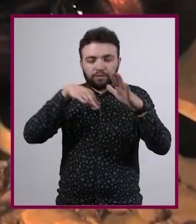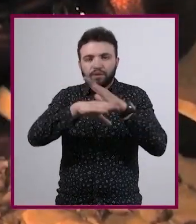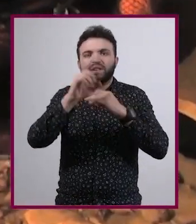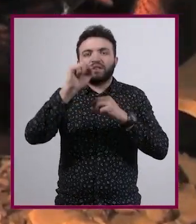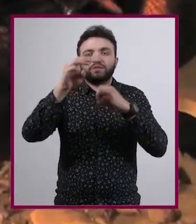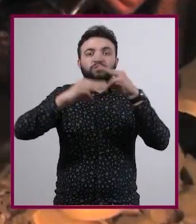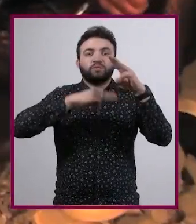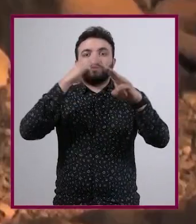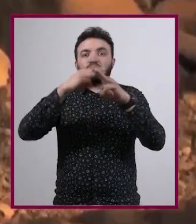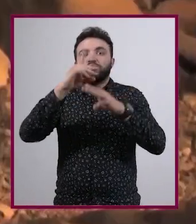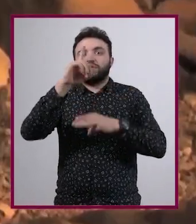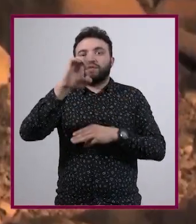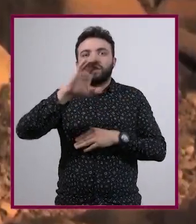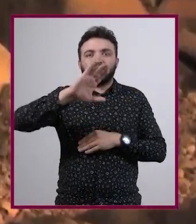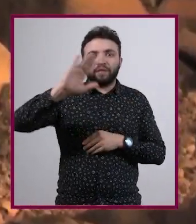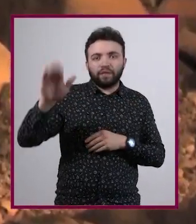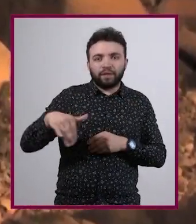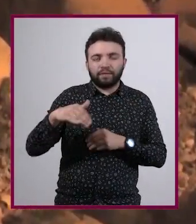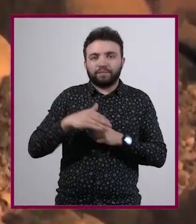de los muertos,